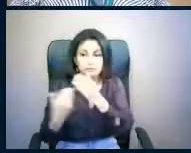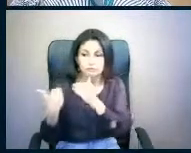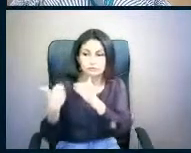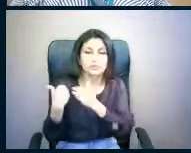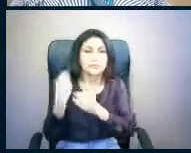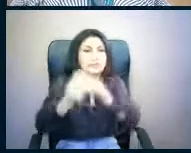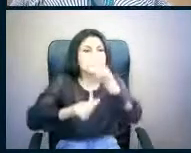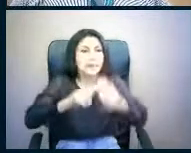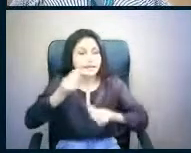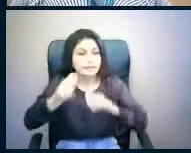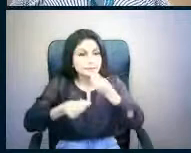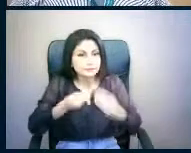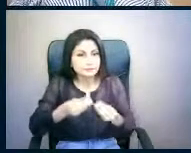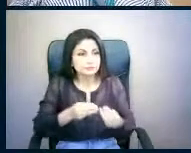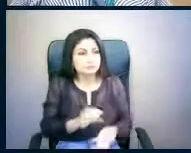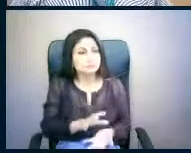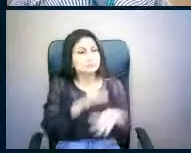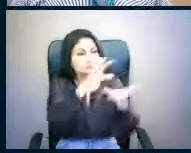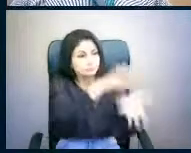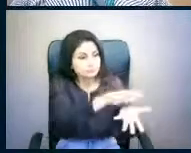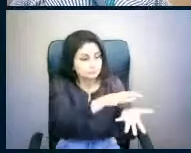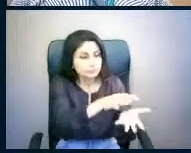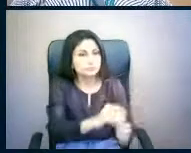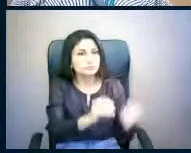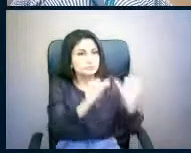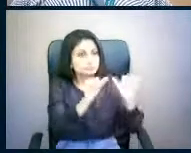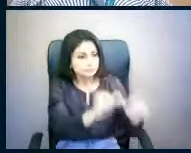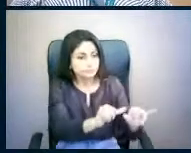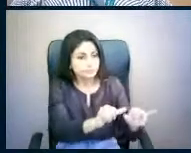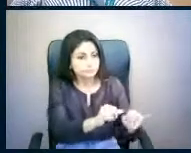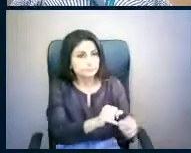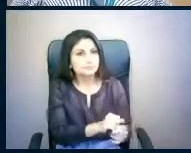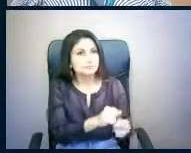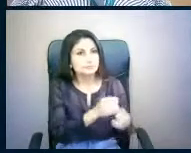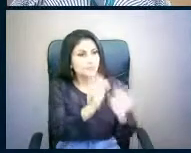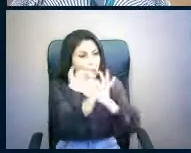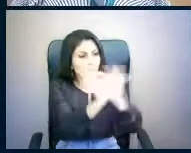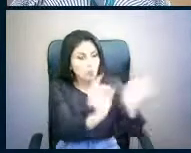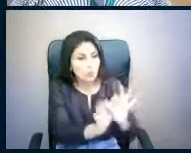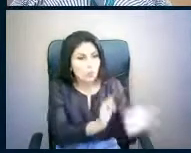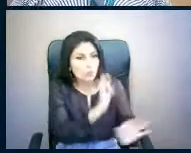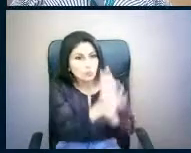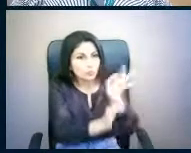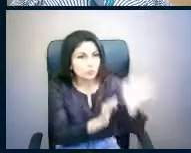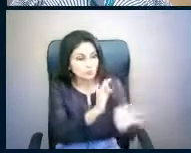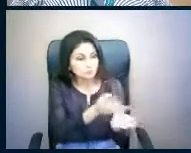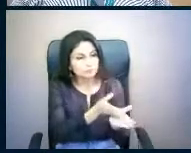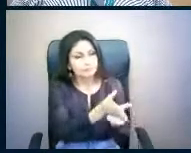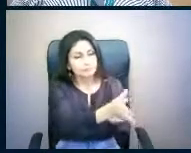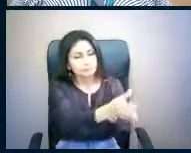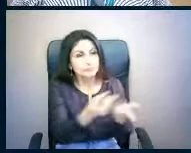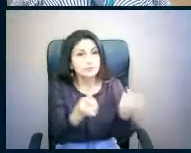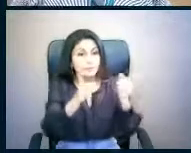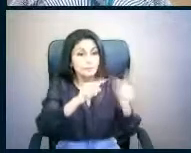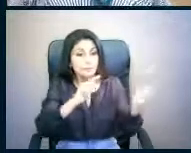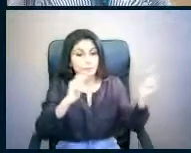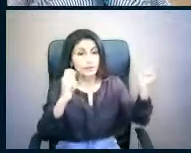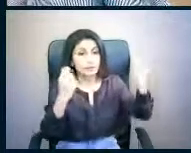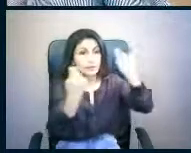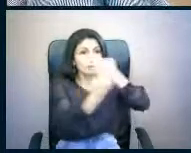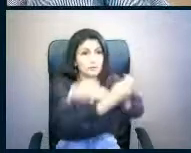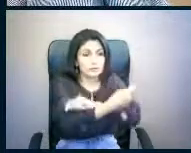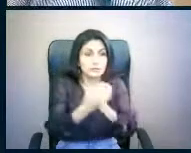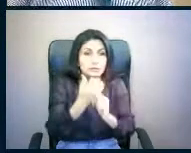instalar, operar y mantener el anillo de concesión, así como también realizar la transformación de